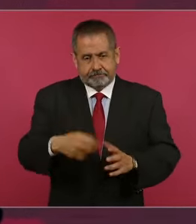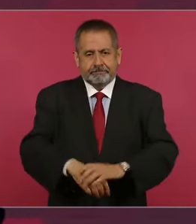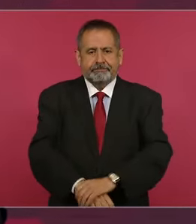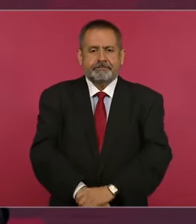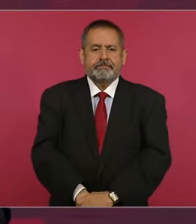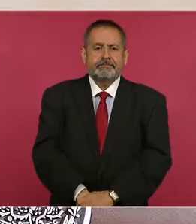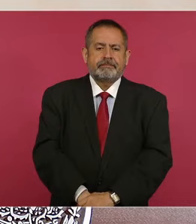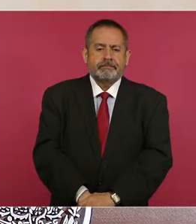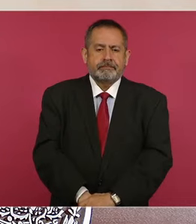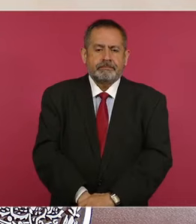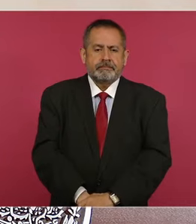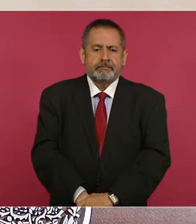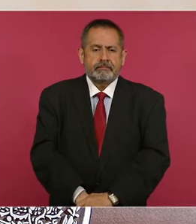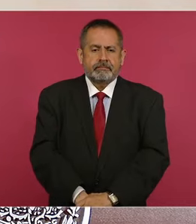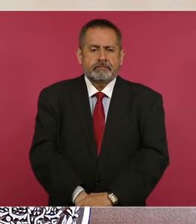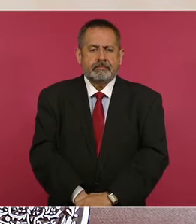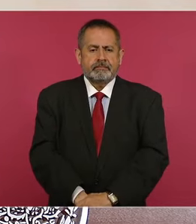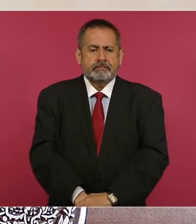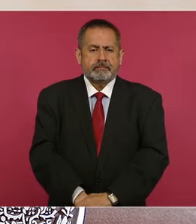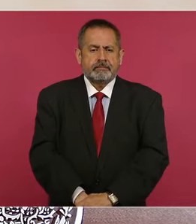Bueno, está bien, presidente. Vamos a